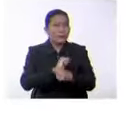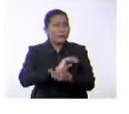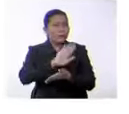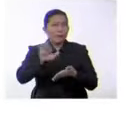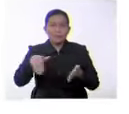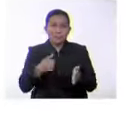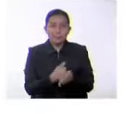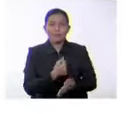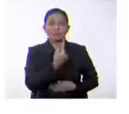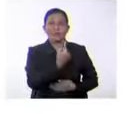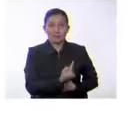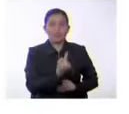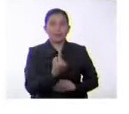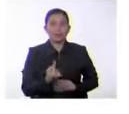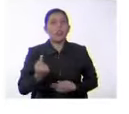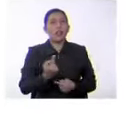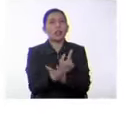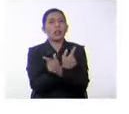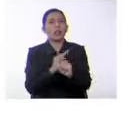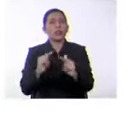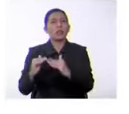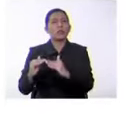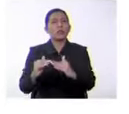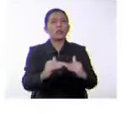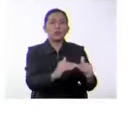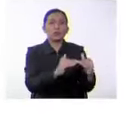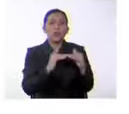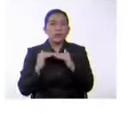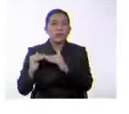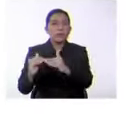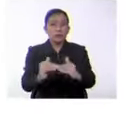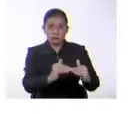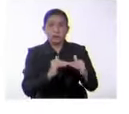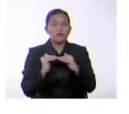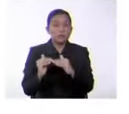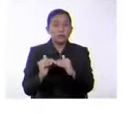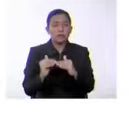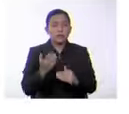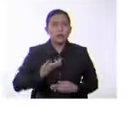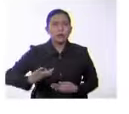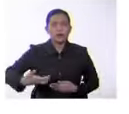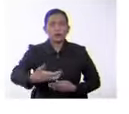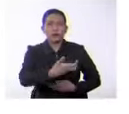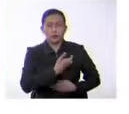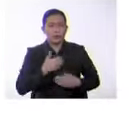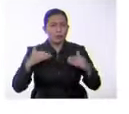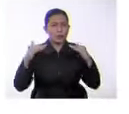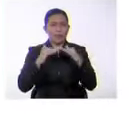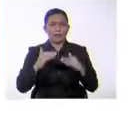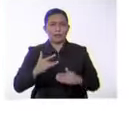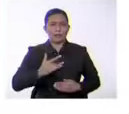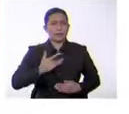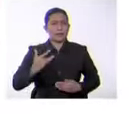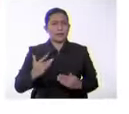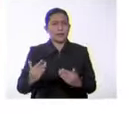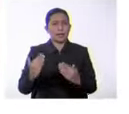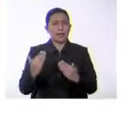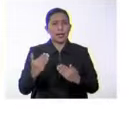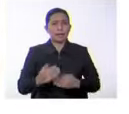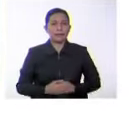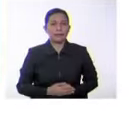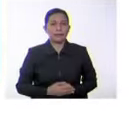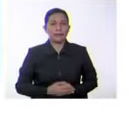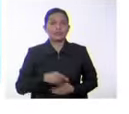seres humanos somos libres e iguales y que todos tenemos el mismo nivel de dignidad. Por lo tanto, esa es la